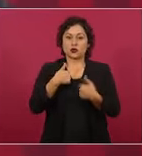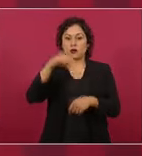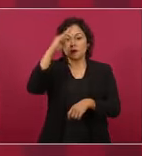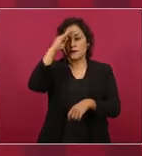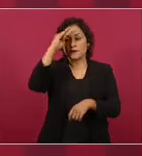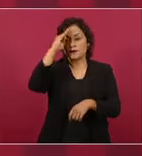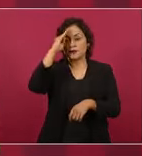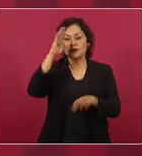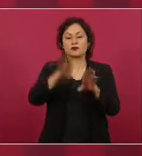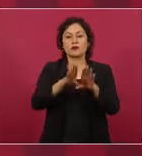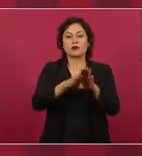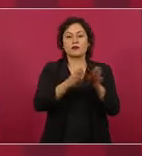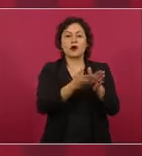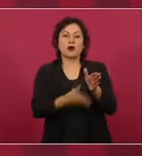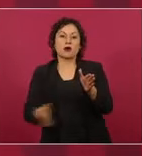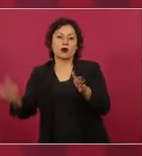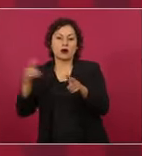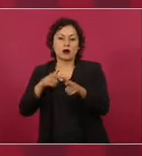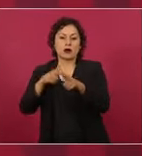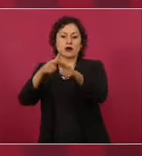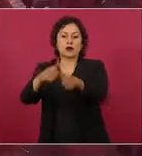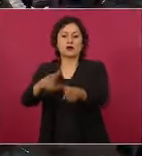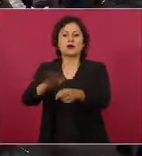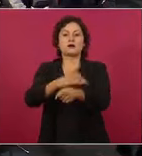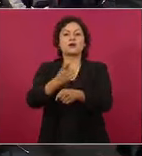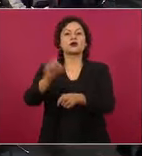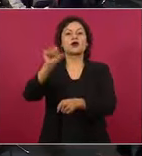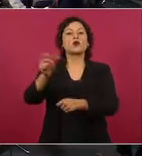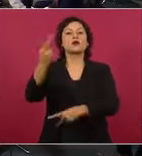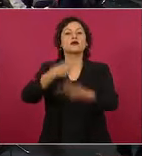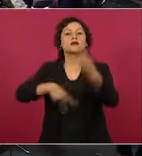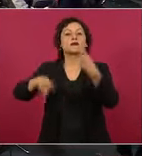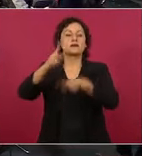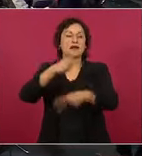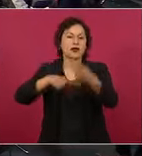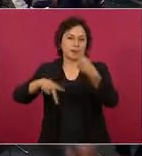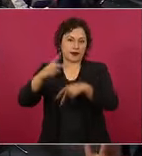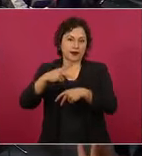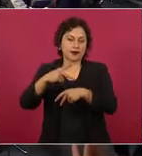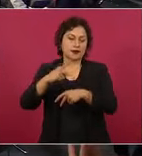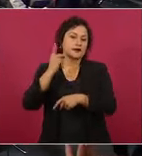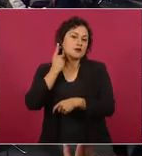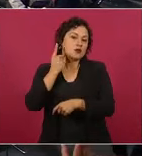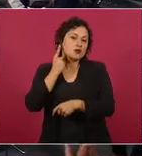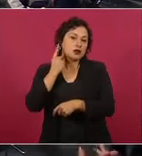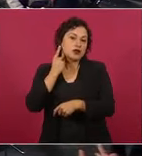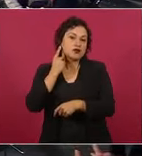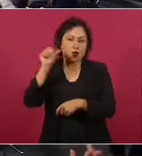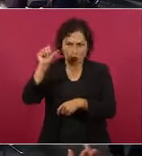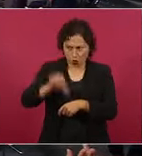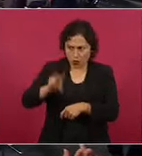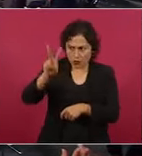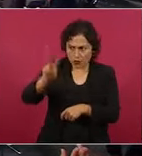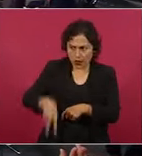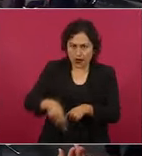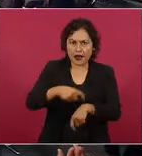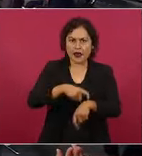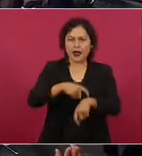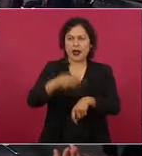los legisladores. Hoy es a las 10. Nada más hacemos un receso